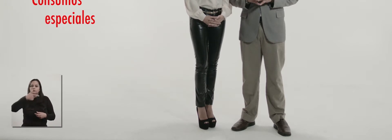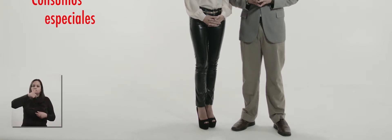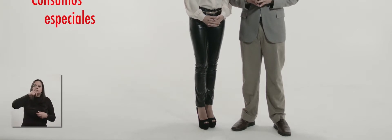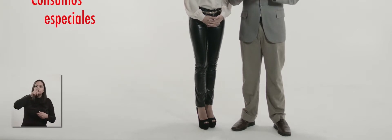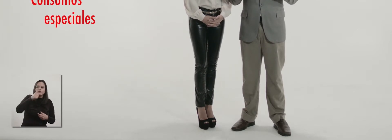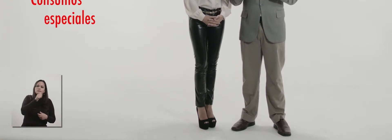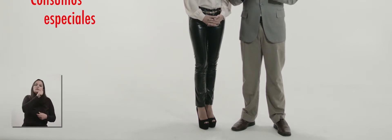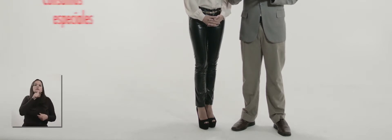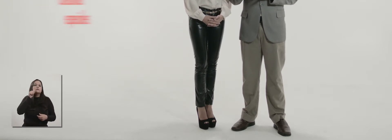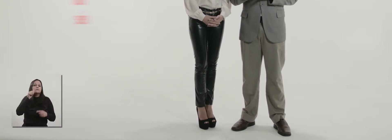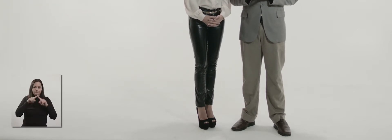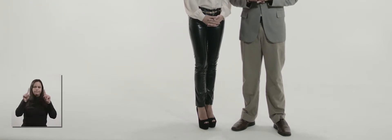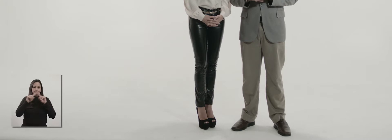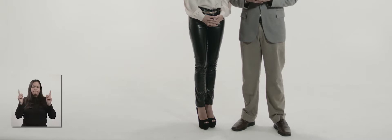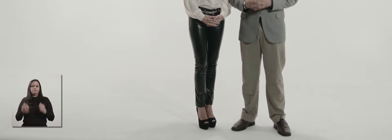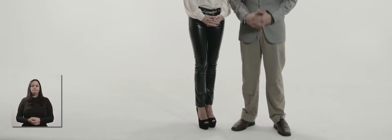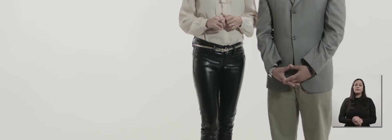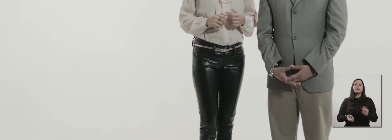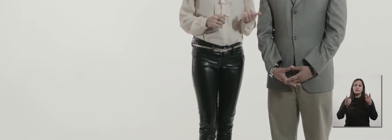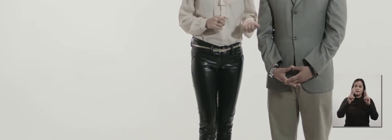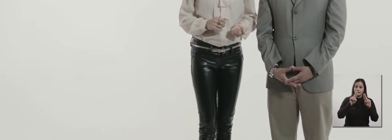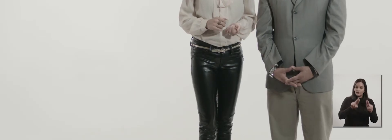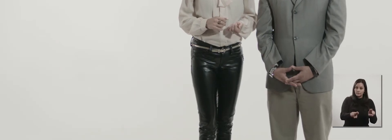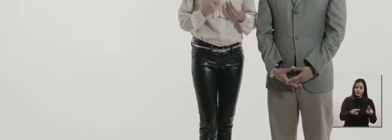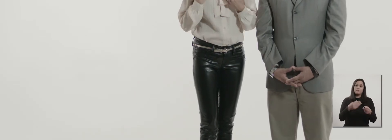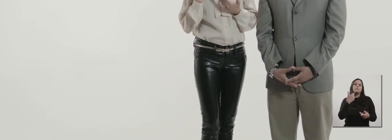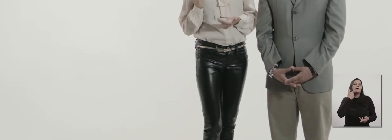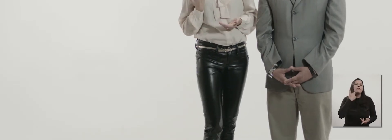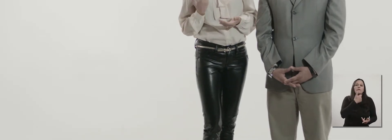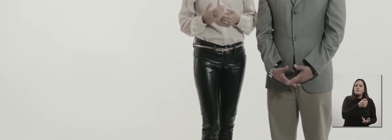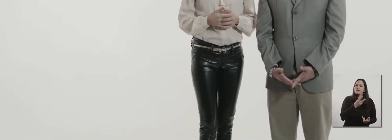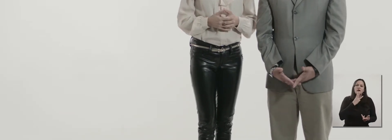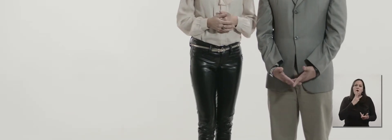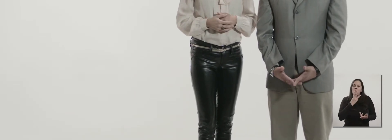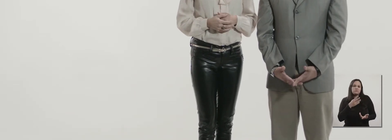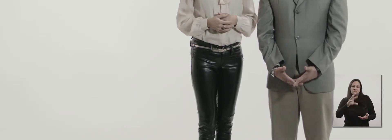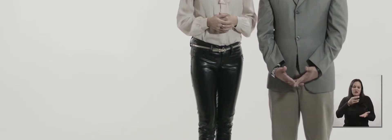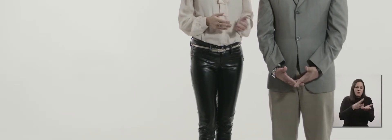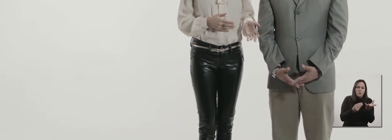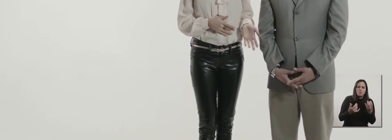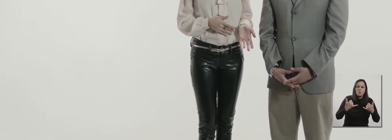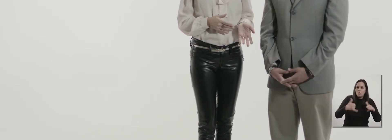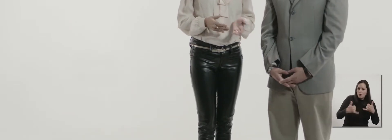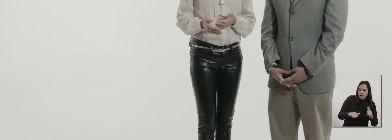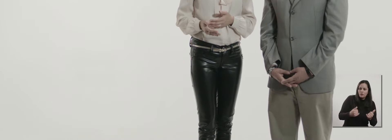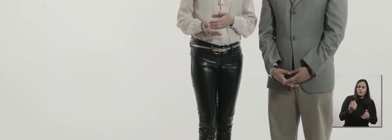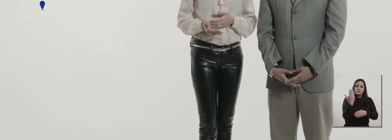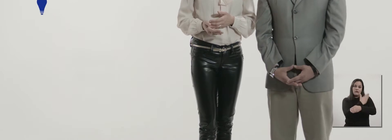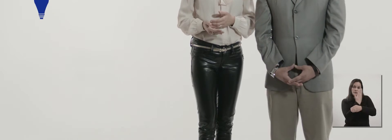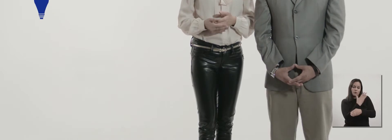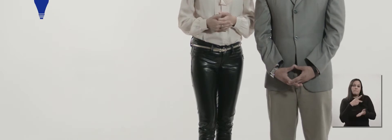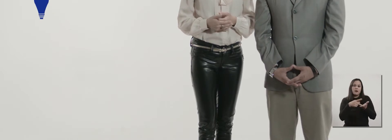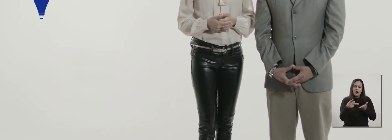bebidas gaseosas, cerveza y demás bebidas alcohólicas. También se aplica a perfumes y aguas de tocador, videojuegos, televisión